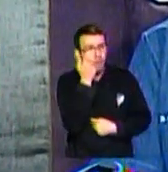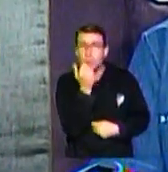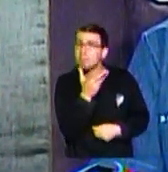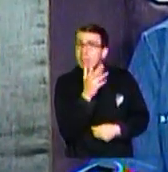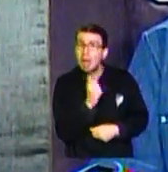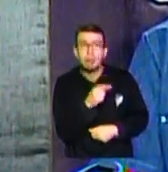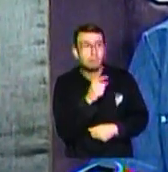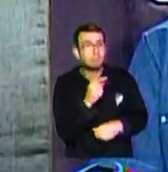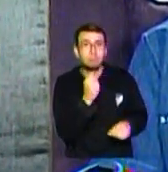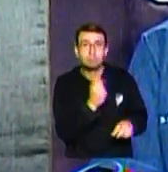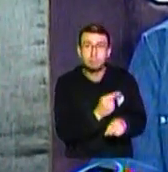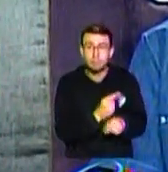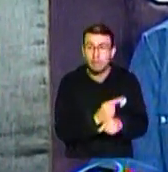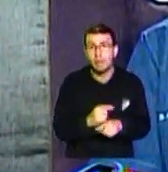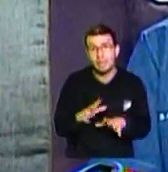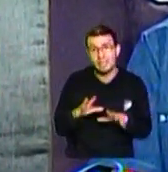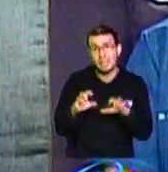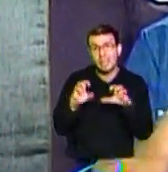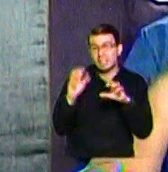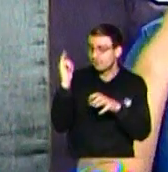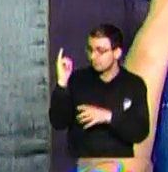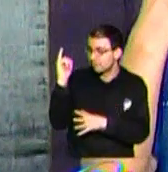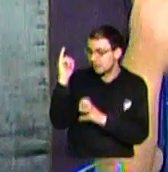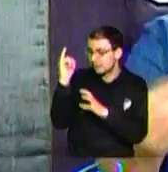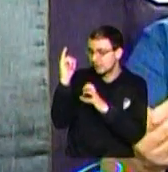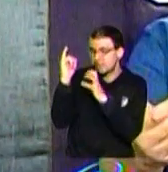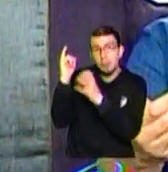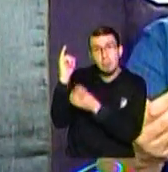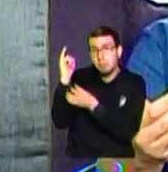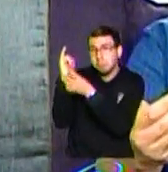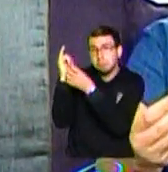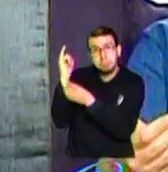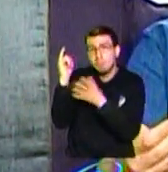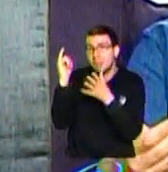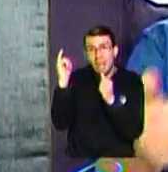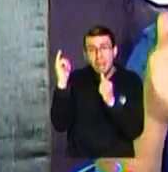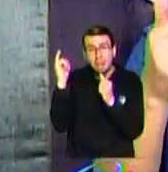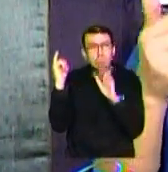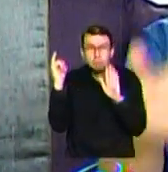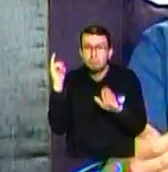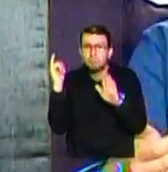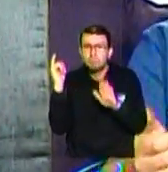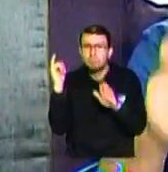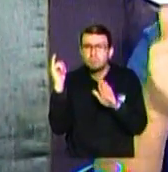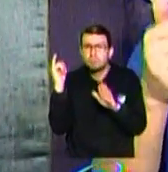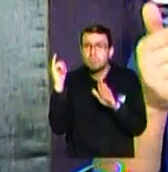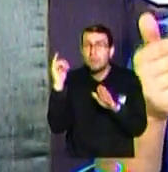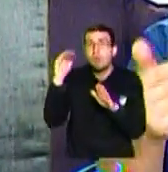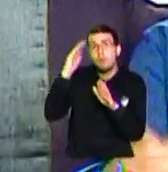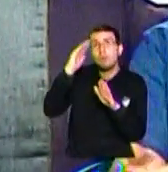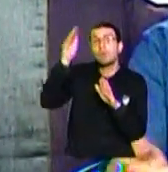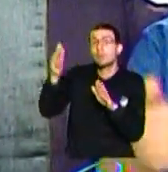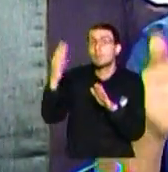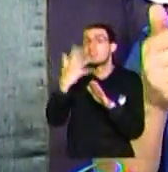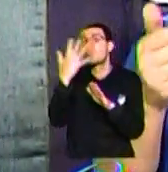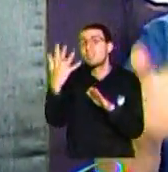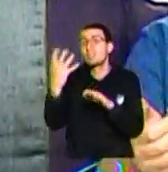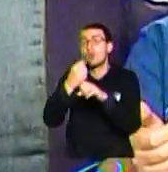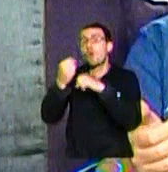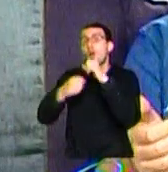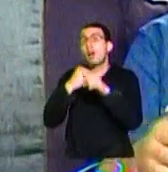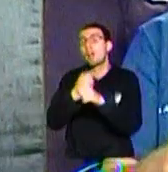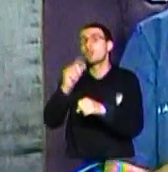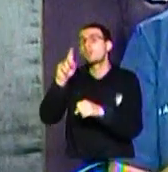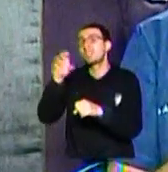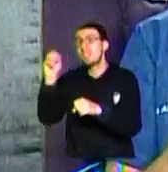de aparición de cáncer de cuello uterino, pero entonces lo estamos viendo una segunda ola de cáncer a los 55,